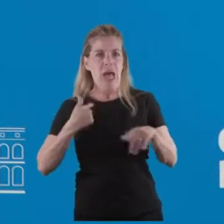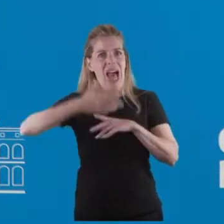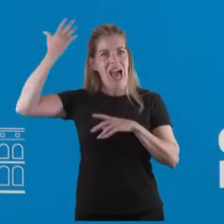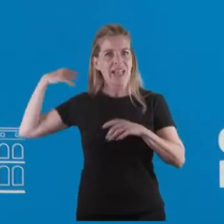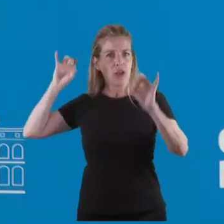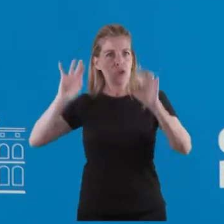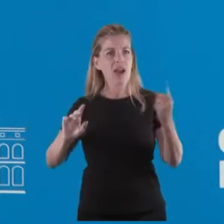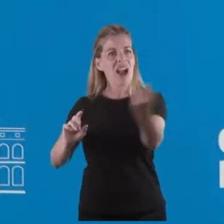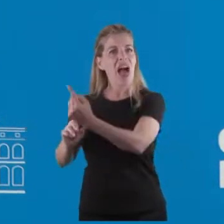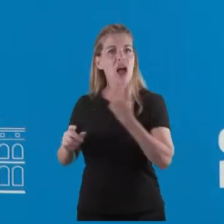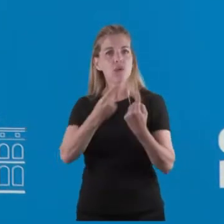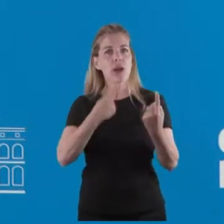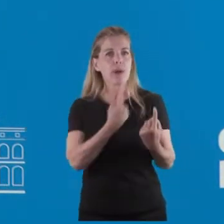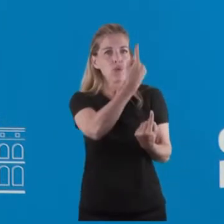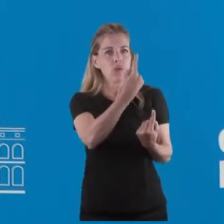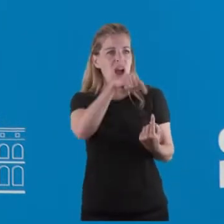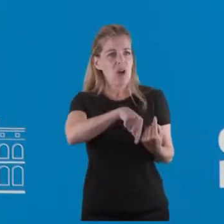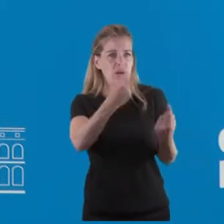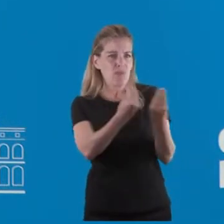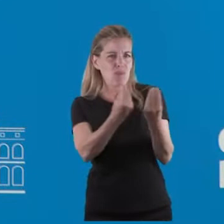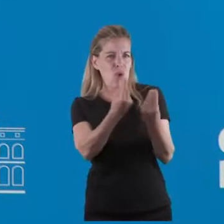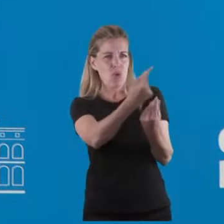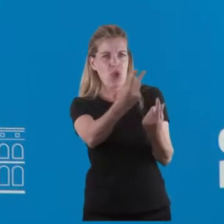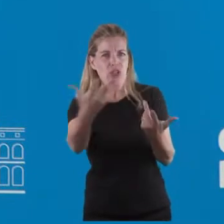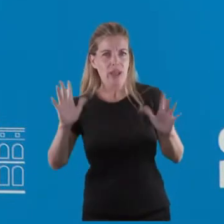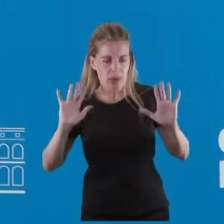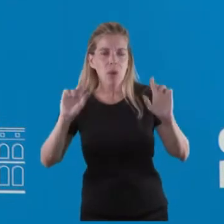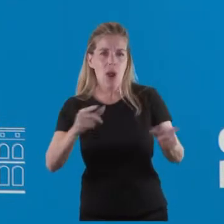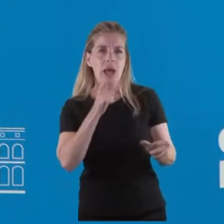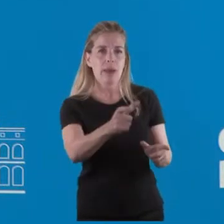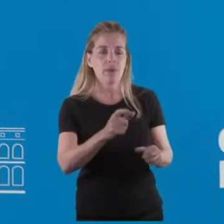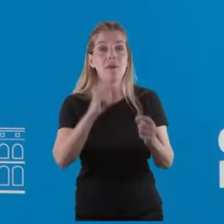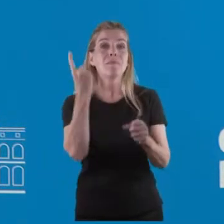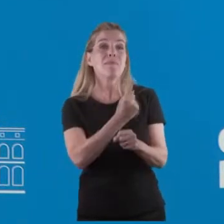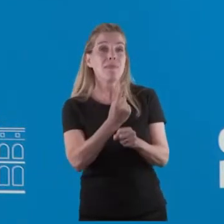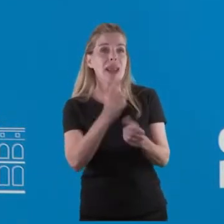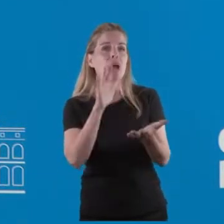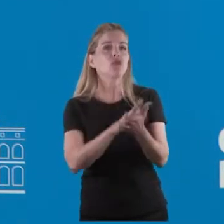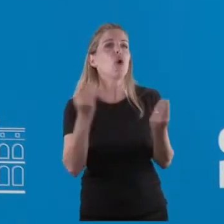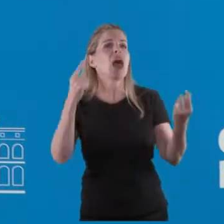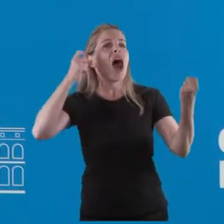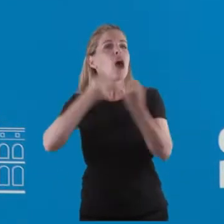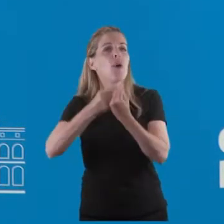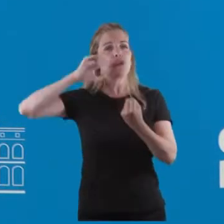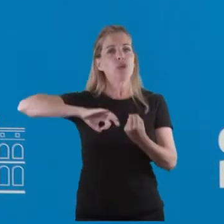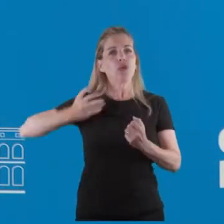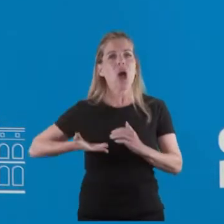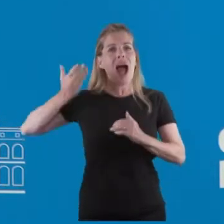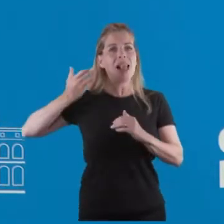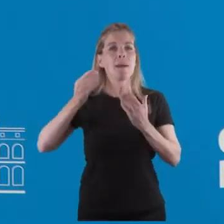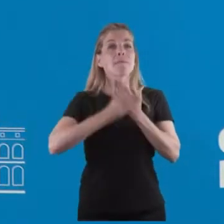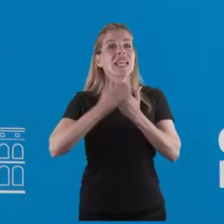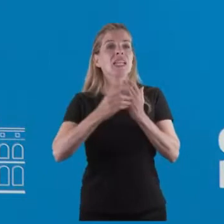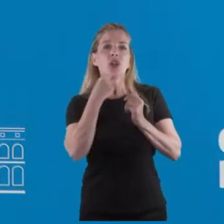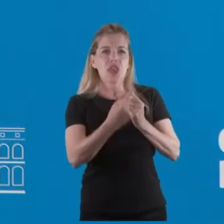una pregunta por periodista pero vamos a intentar responderlas todas igual la primera pregunta tiene que ver con las paritarias el ministro dijo que era una